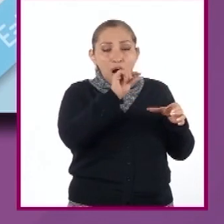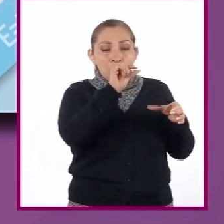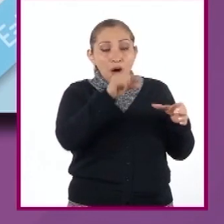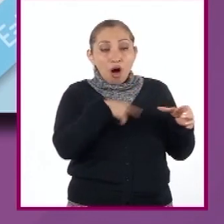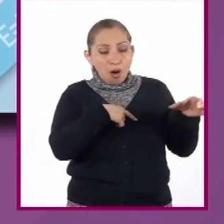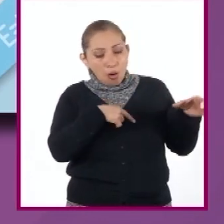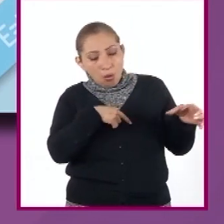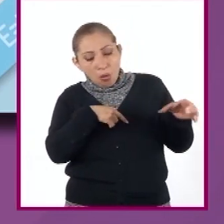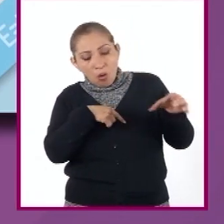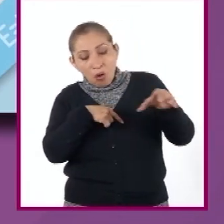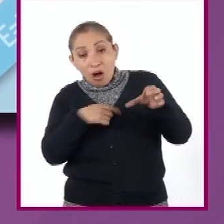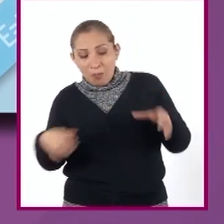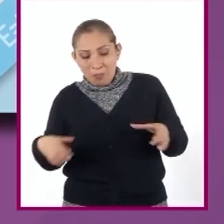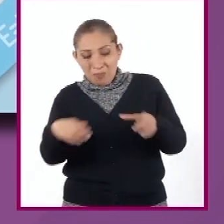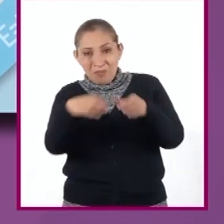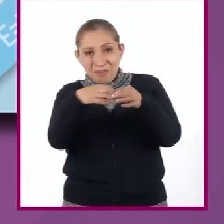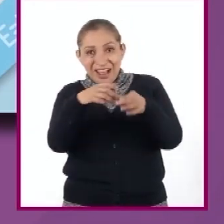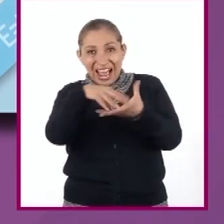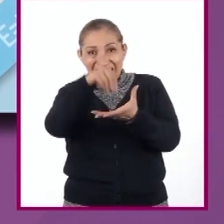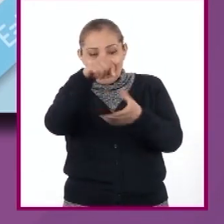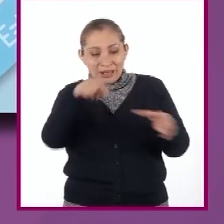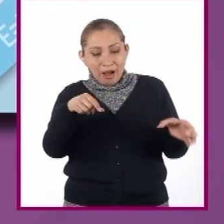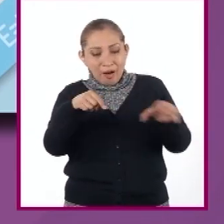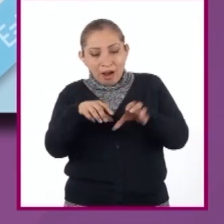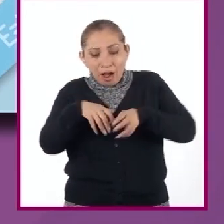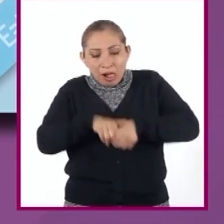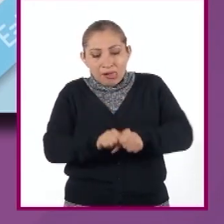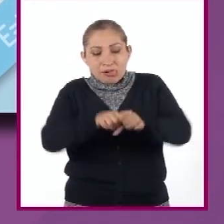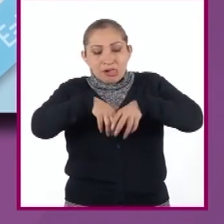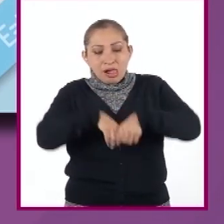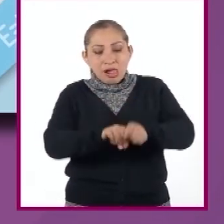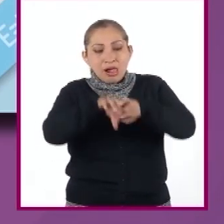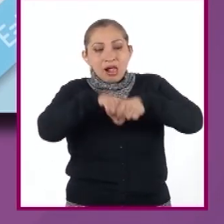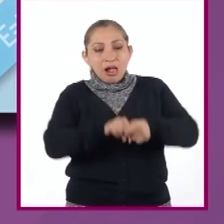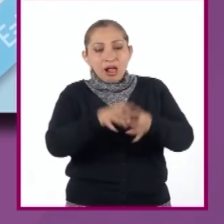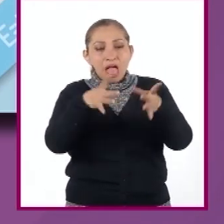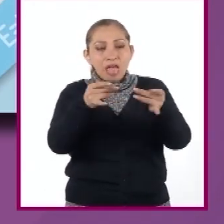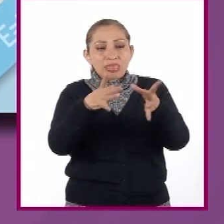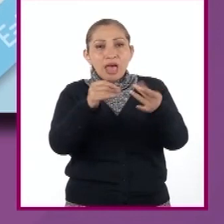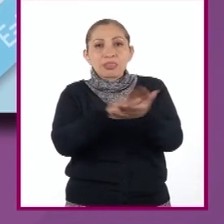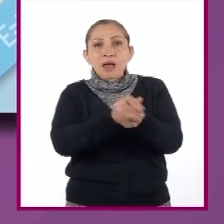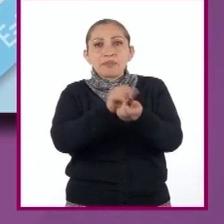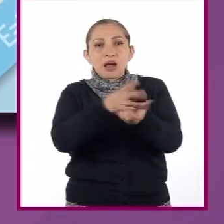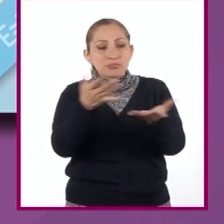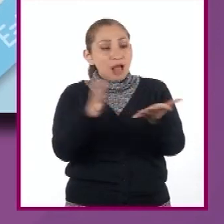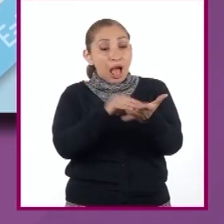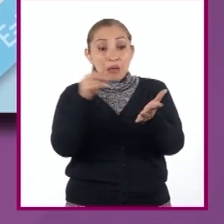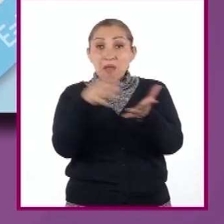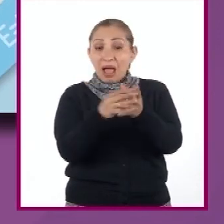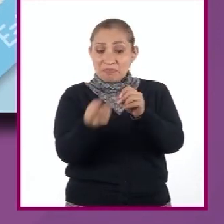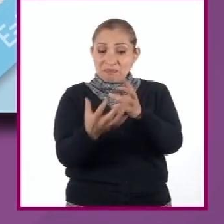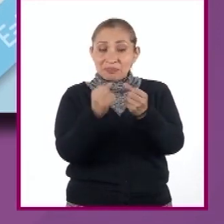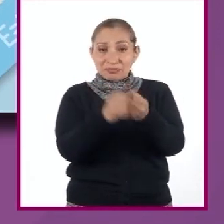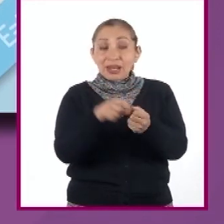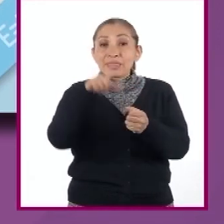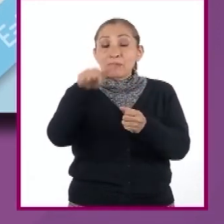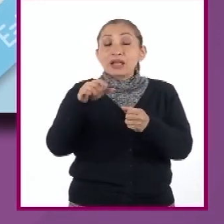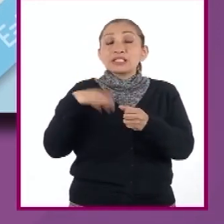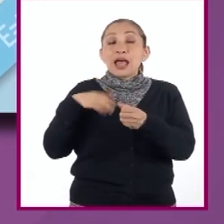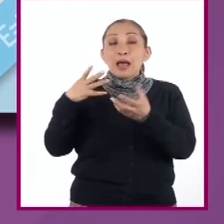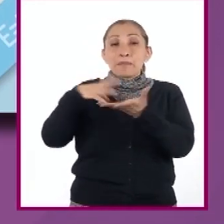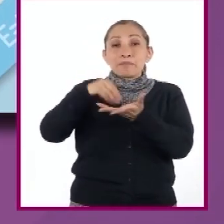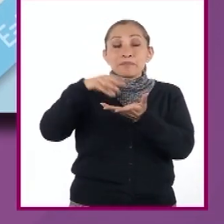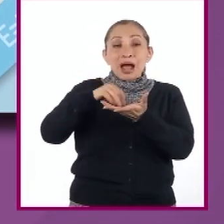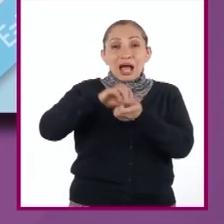la mezcla al volcán de harina y amasar hasta que no se pegue en tus manos. Agregar a la masa